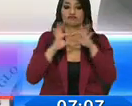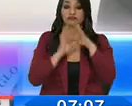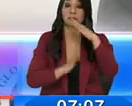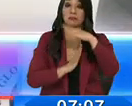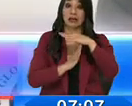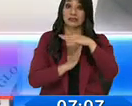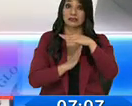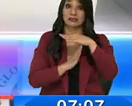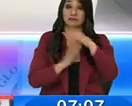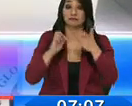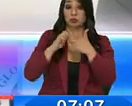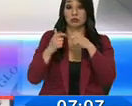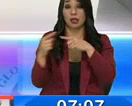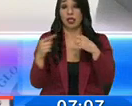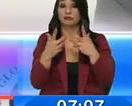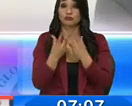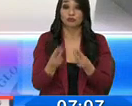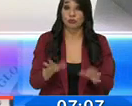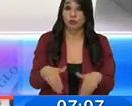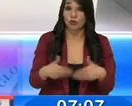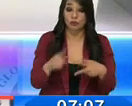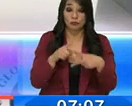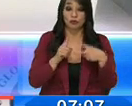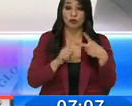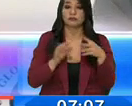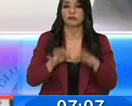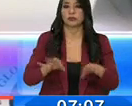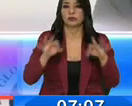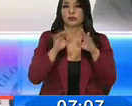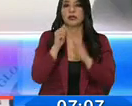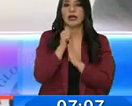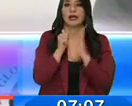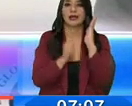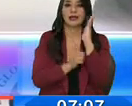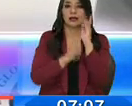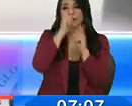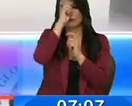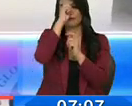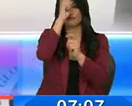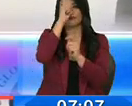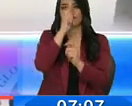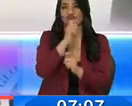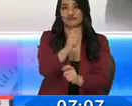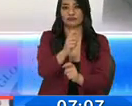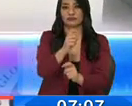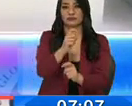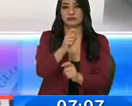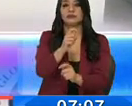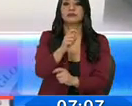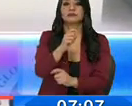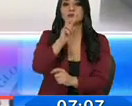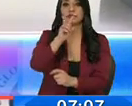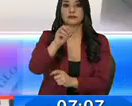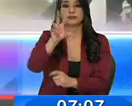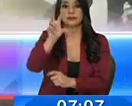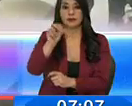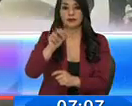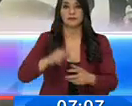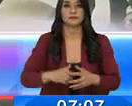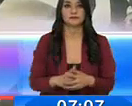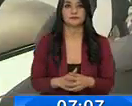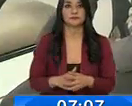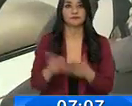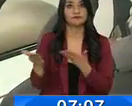prevención de conflicto es avanzar en esta agenda de dignidad, que es la Agenda 2030. El